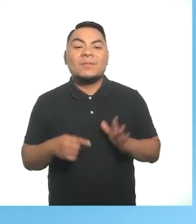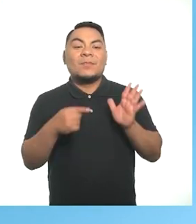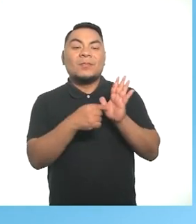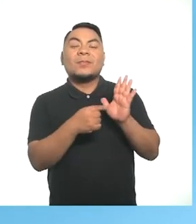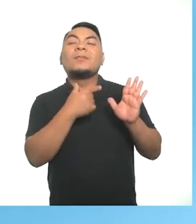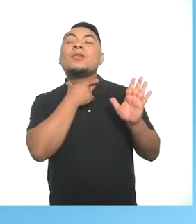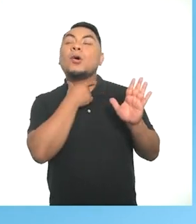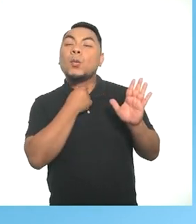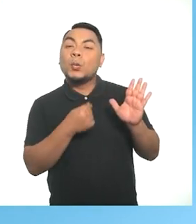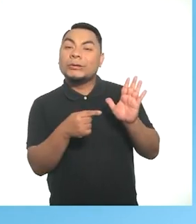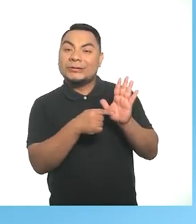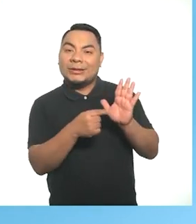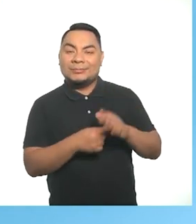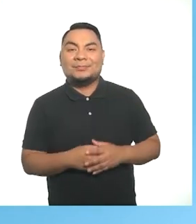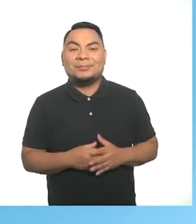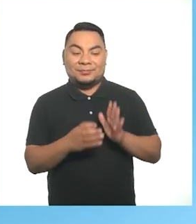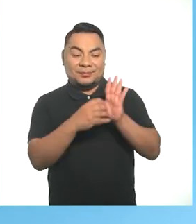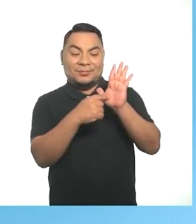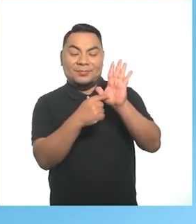Gustar.